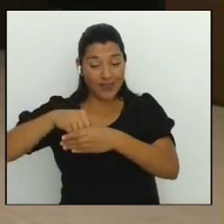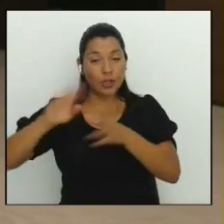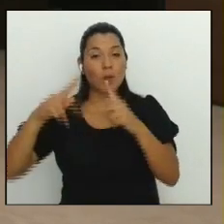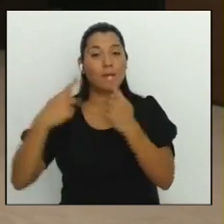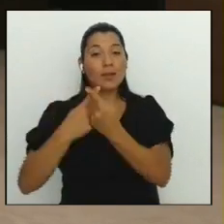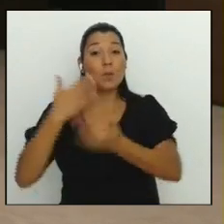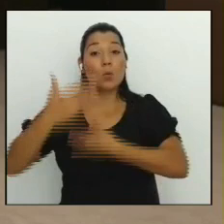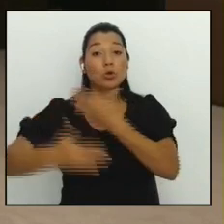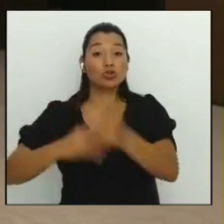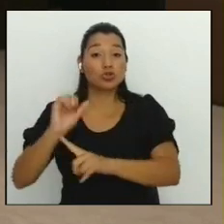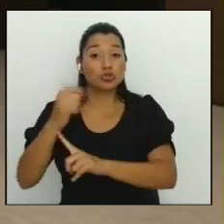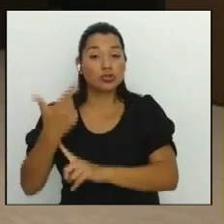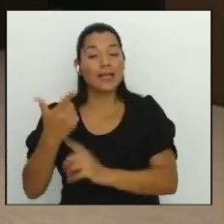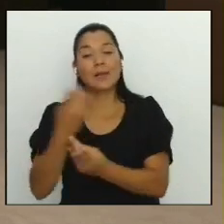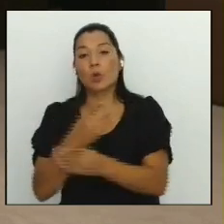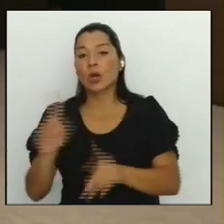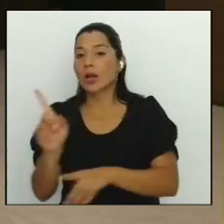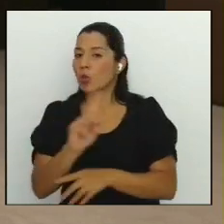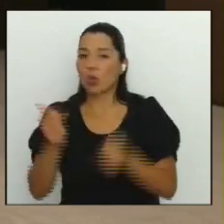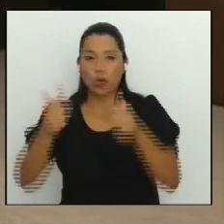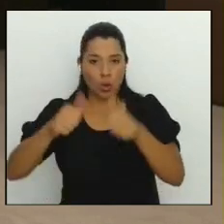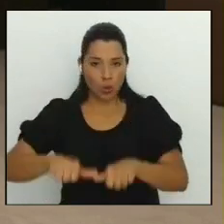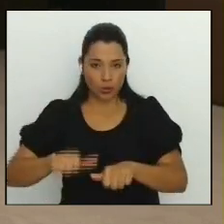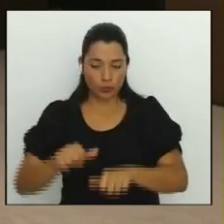al plenario legislativo de este proyecto de ley.